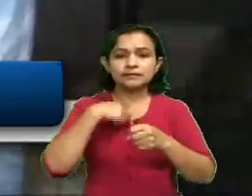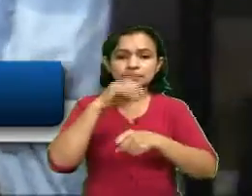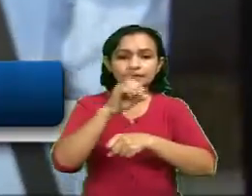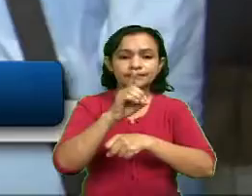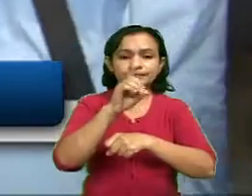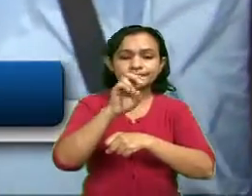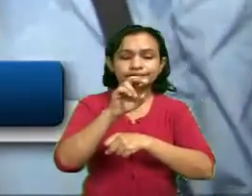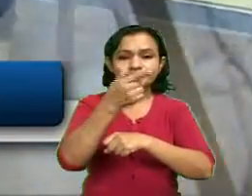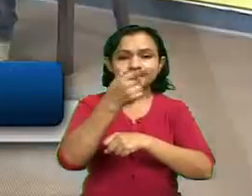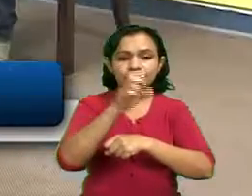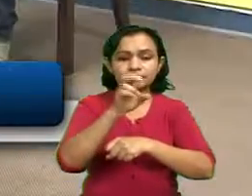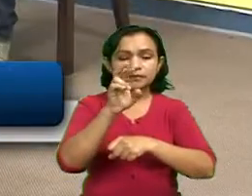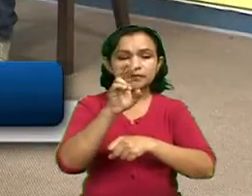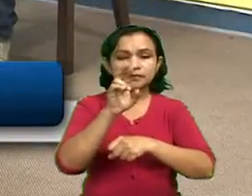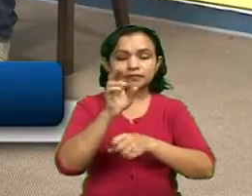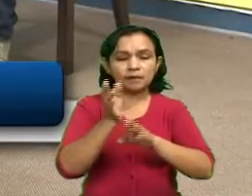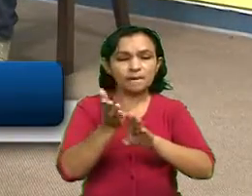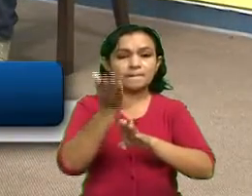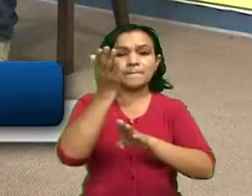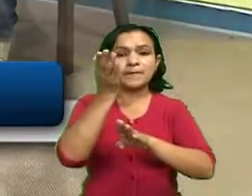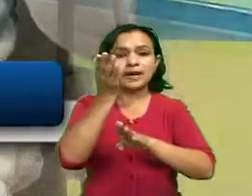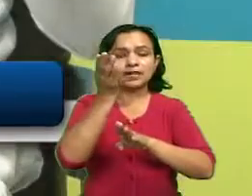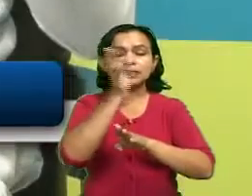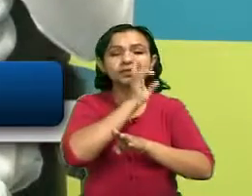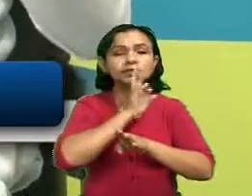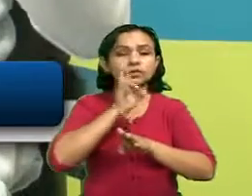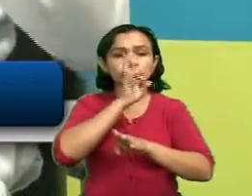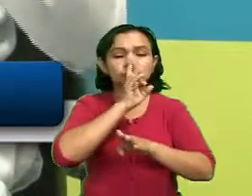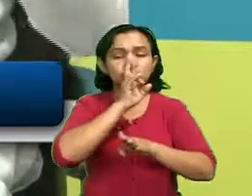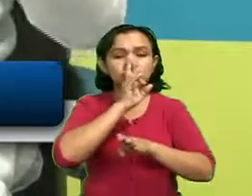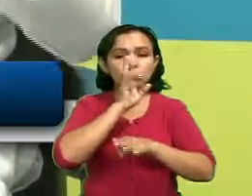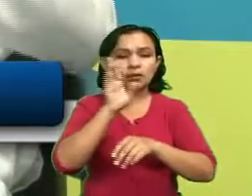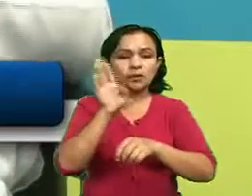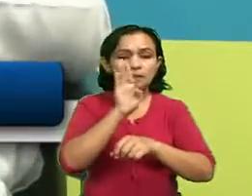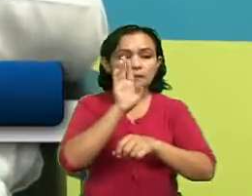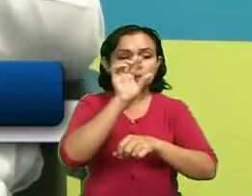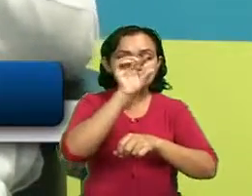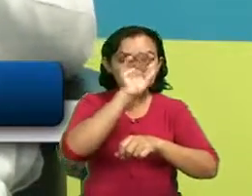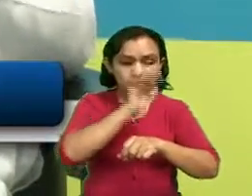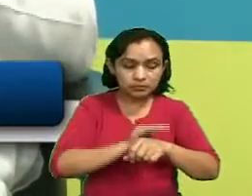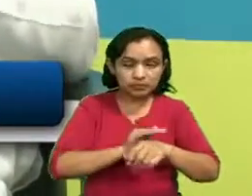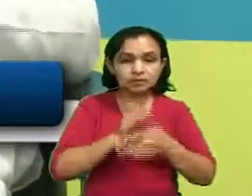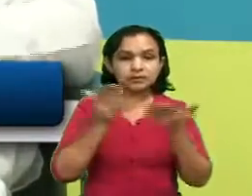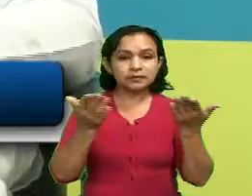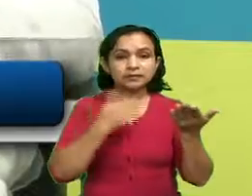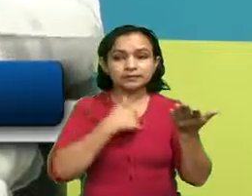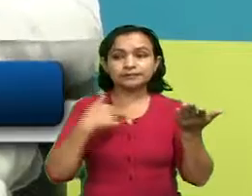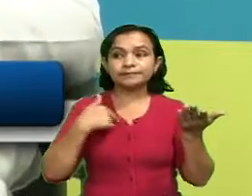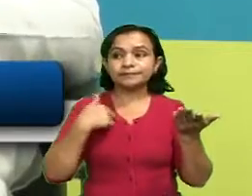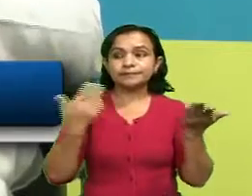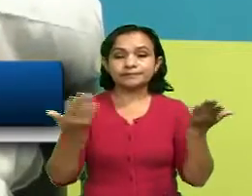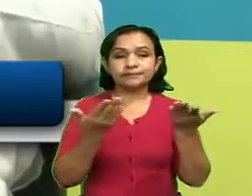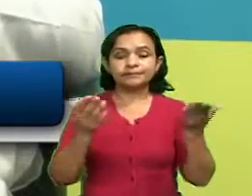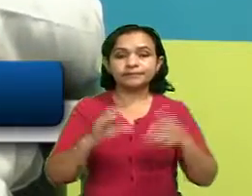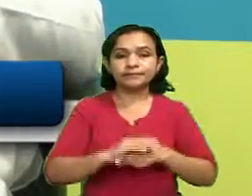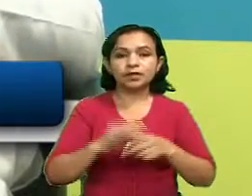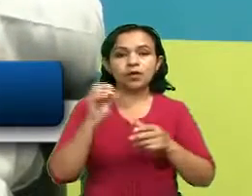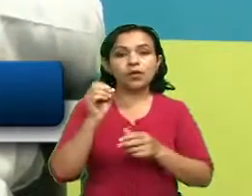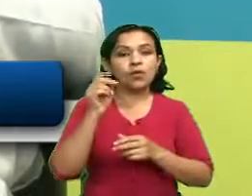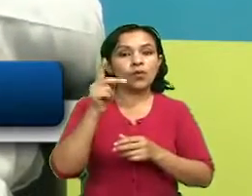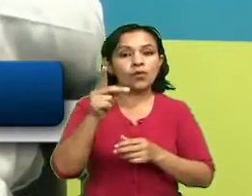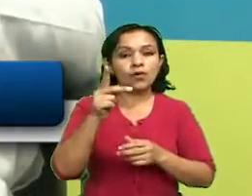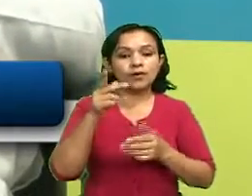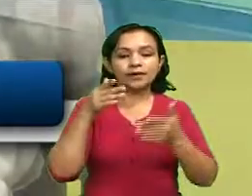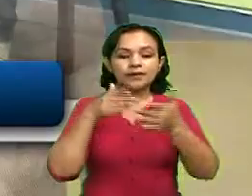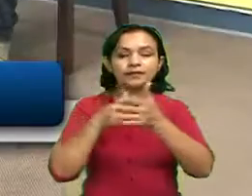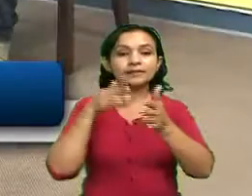menos glóbulos blancos o rojos? Es mayor los glóbulos rojos. Ajá. Y las plaquetas se se disminuyen. Así es. Ok. Doctor, nos